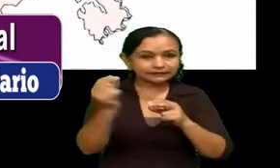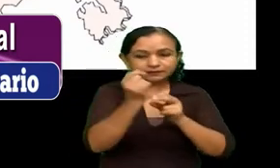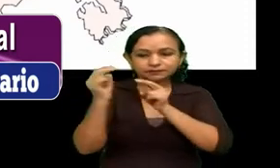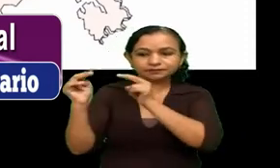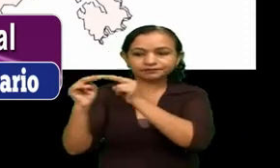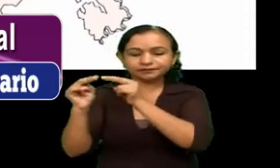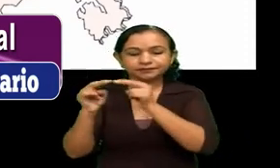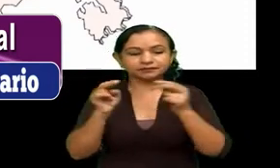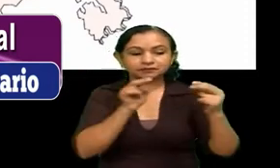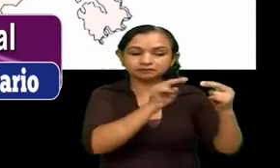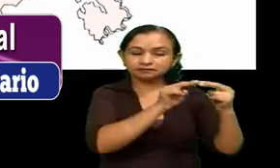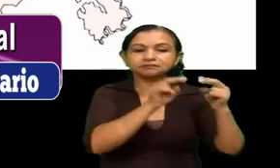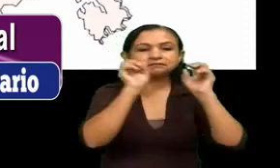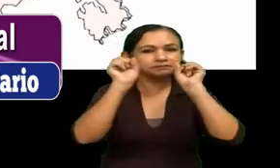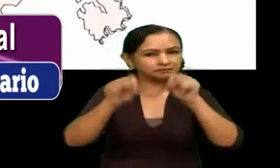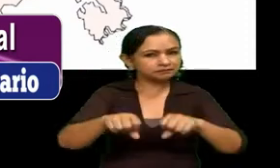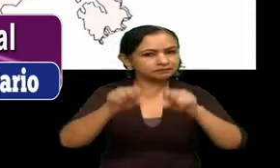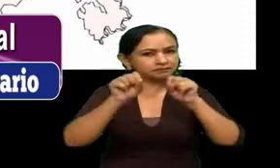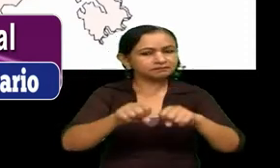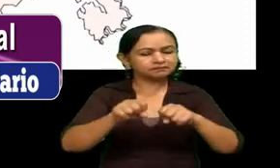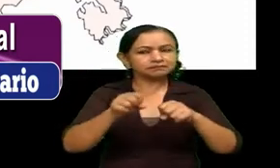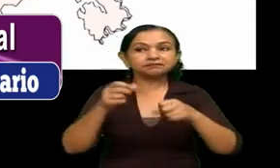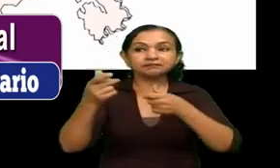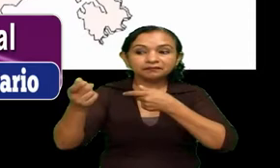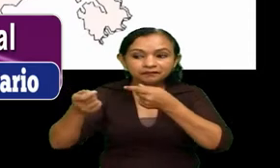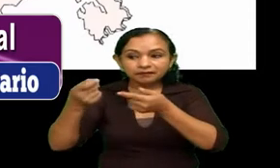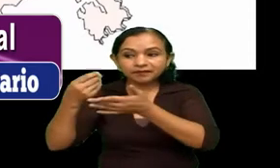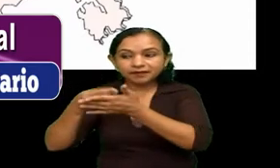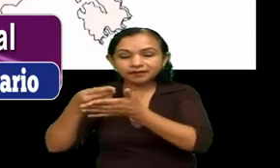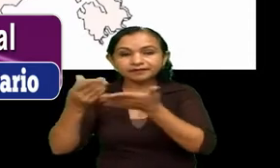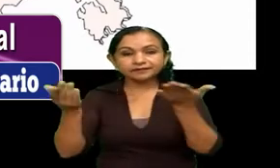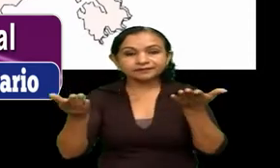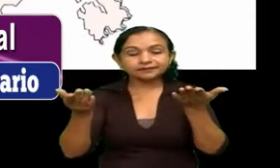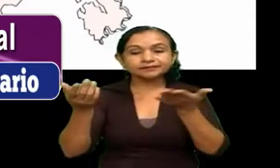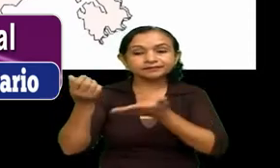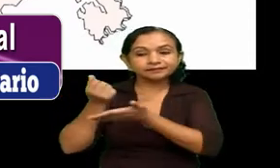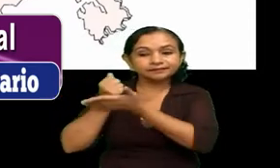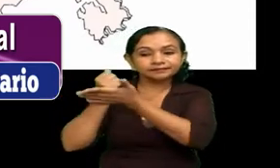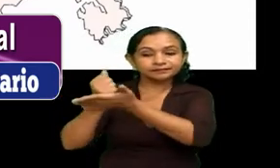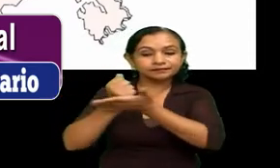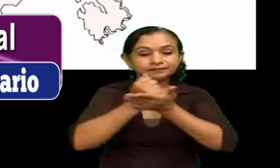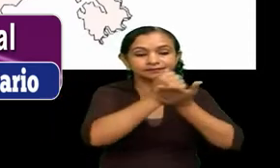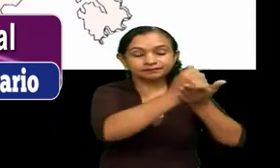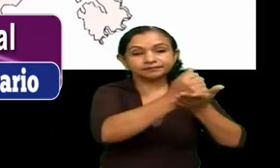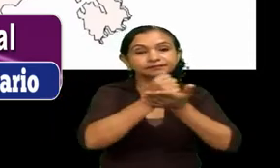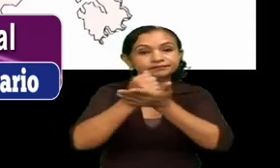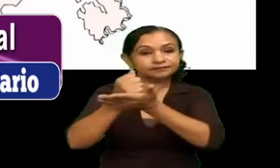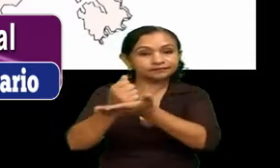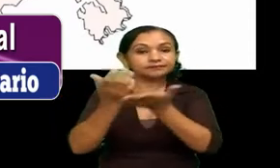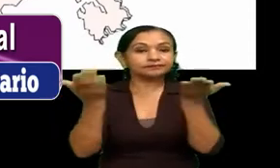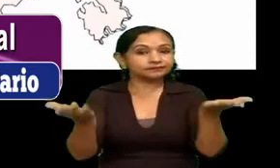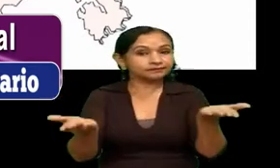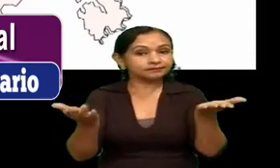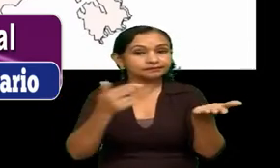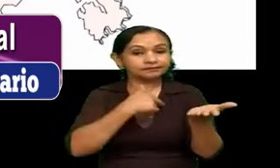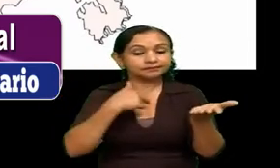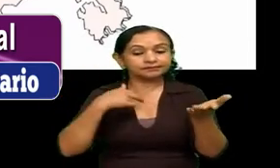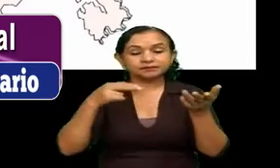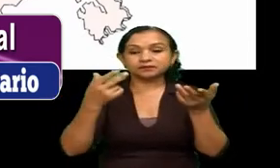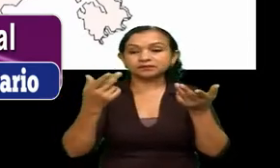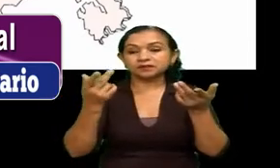ese mercado eléctrico, que es colaborar también en poder suplir energía cuando le falta a un